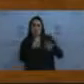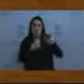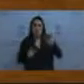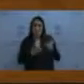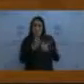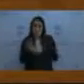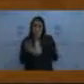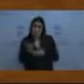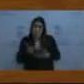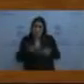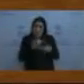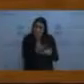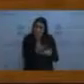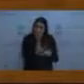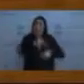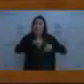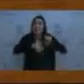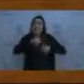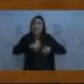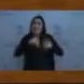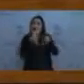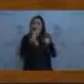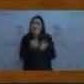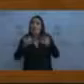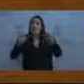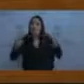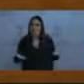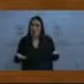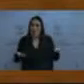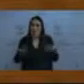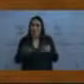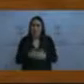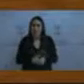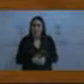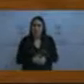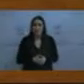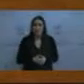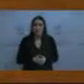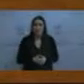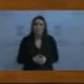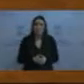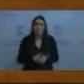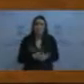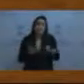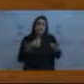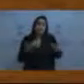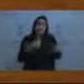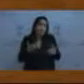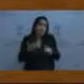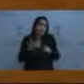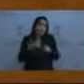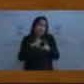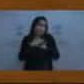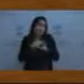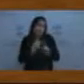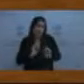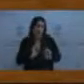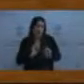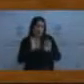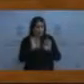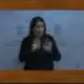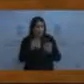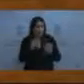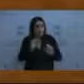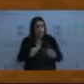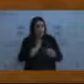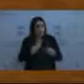estas ayudas según el municipio asturiano en el que vivan. Con estos mimbres, y como les decía al inicio de mi intervención, en este nuevo periodo